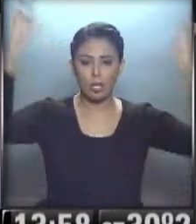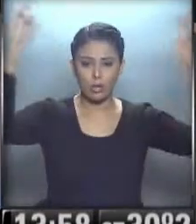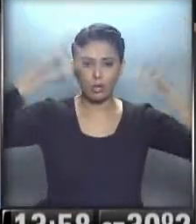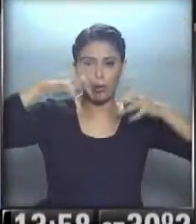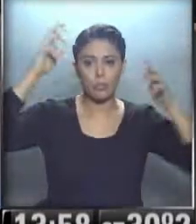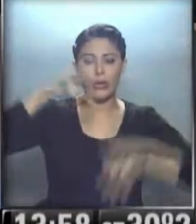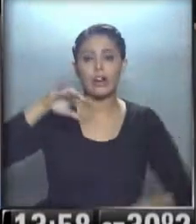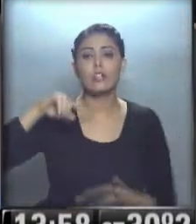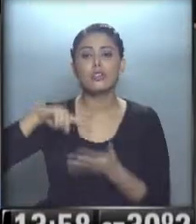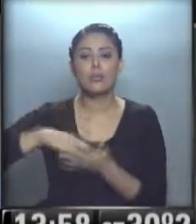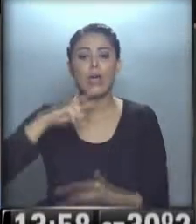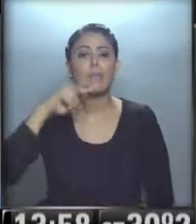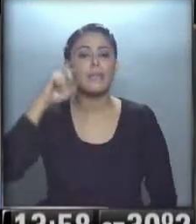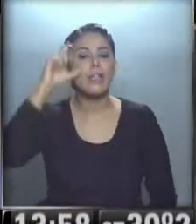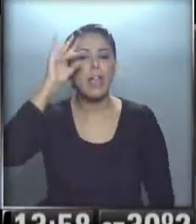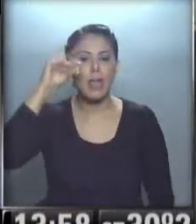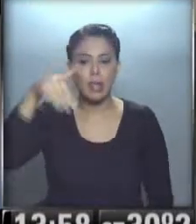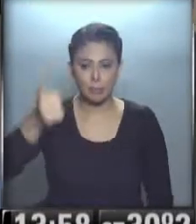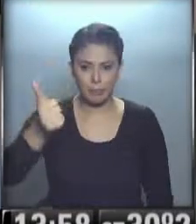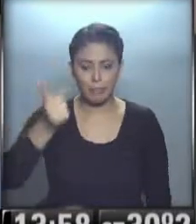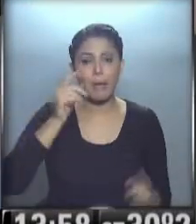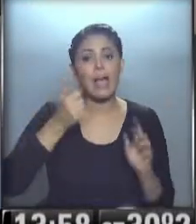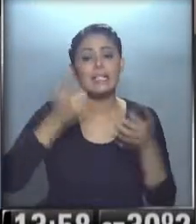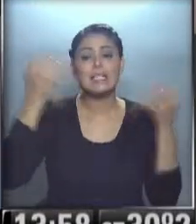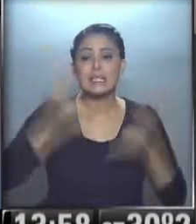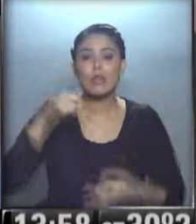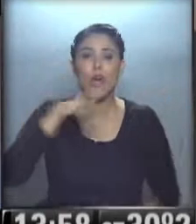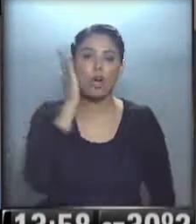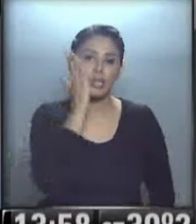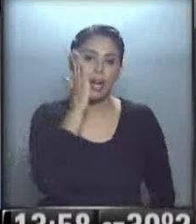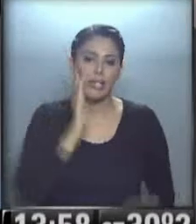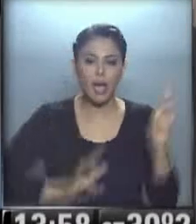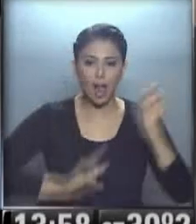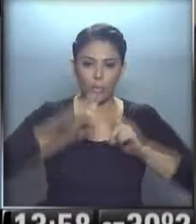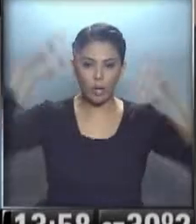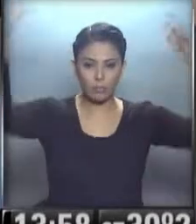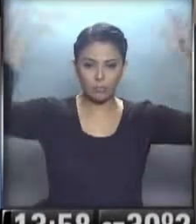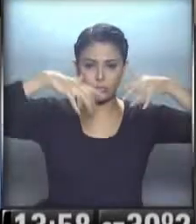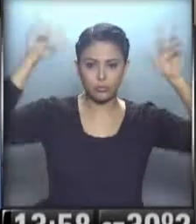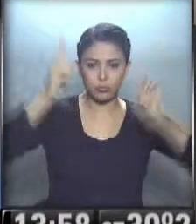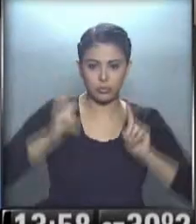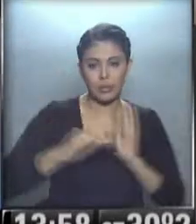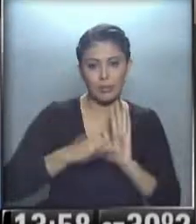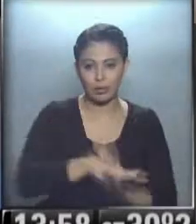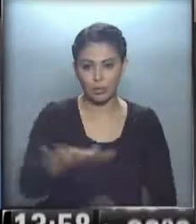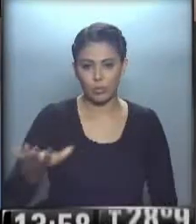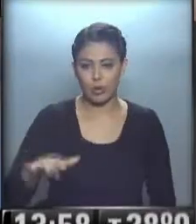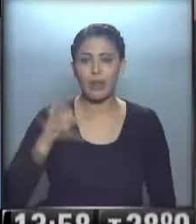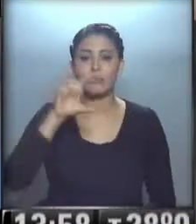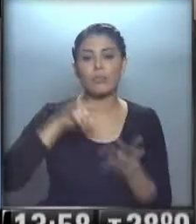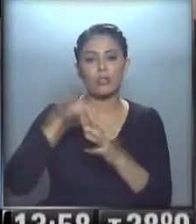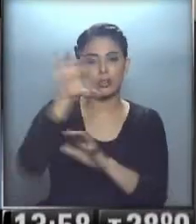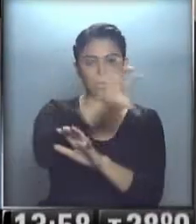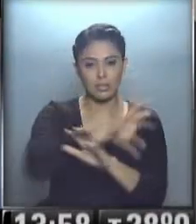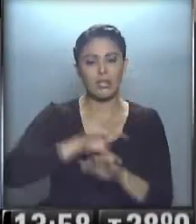precipitación. En la ciudad de Viedma es altísima la probabilidad para la tarde de alguna tormentita muy aislada. Zona central,